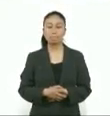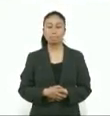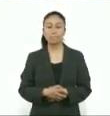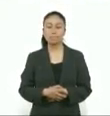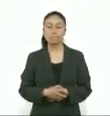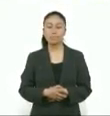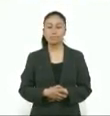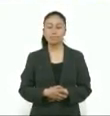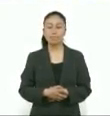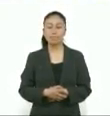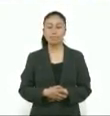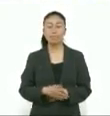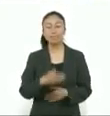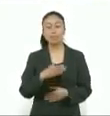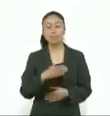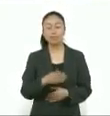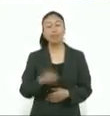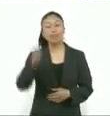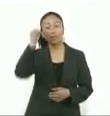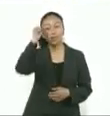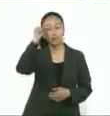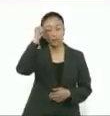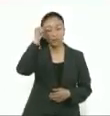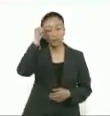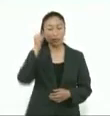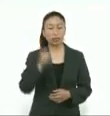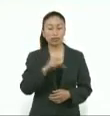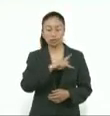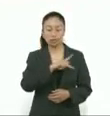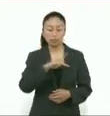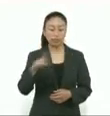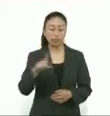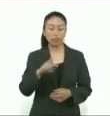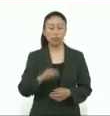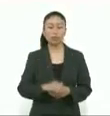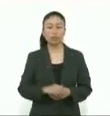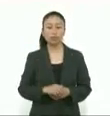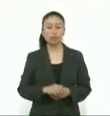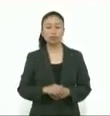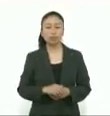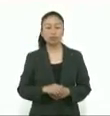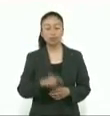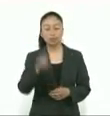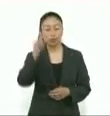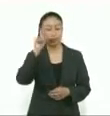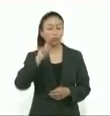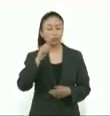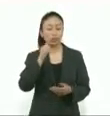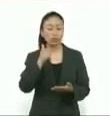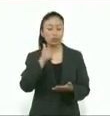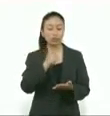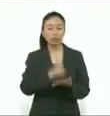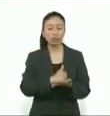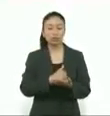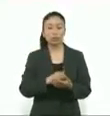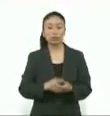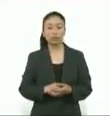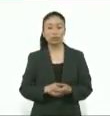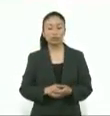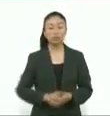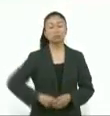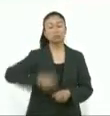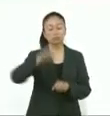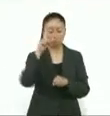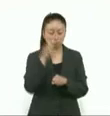Como servidoras públicas, como ciudadanas, luchamos todos los